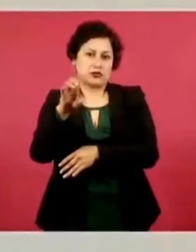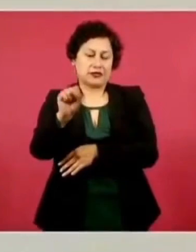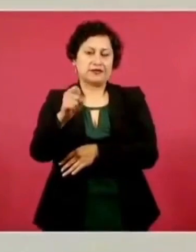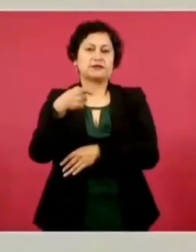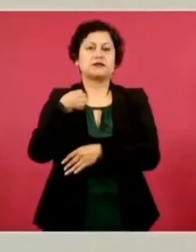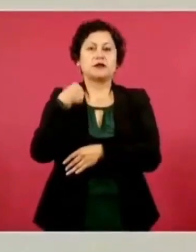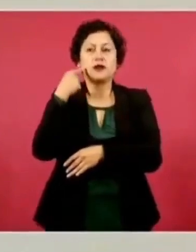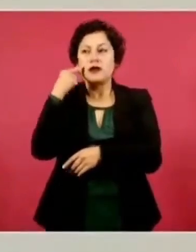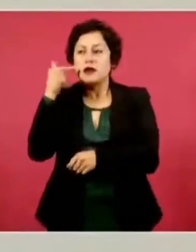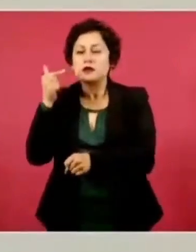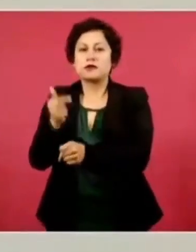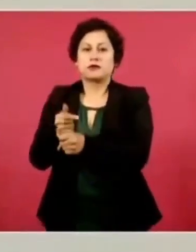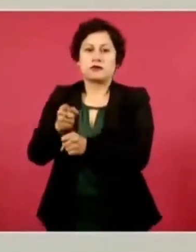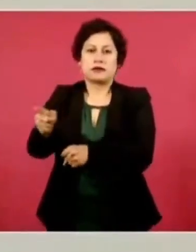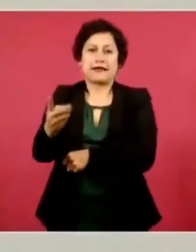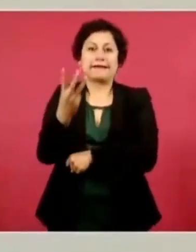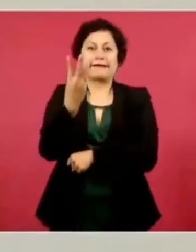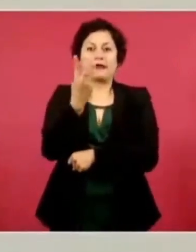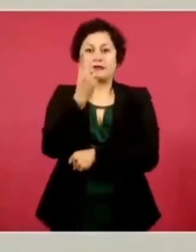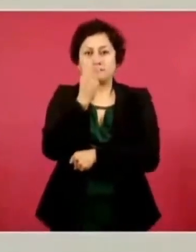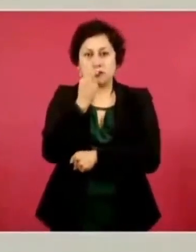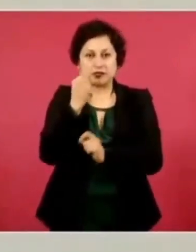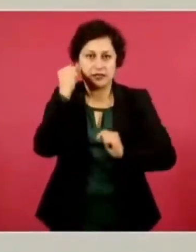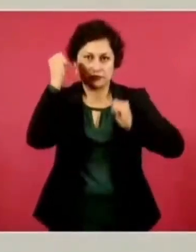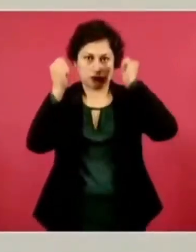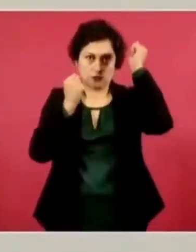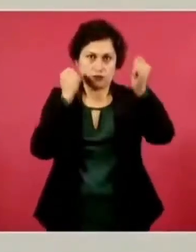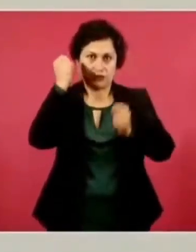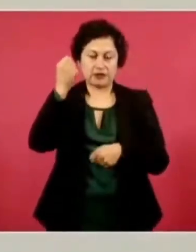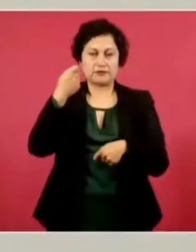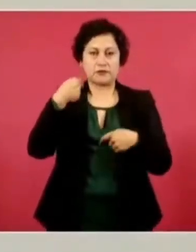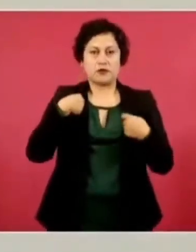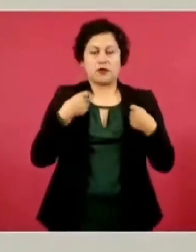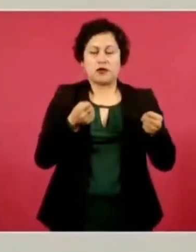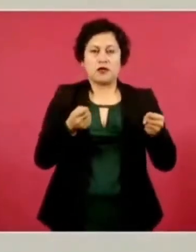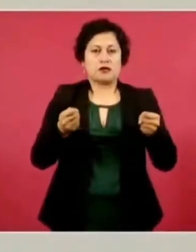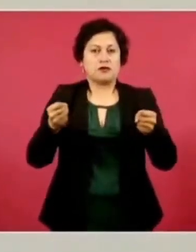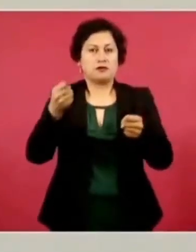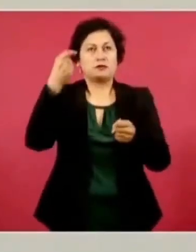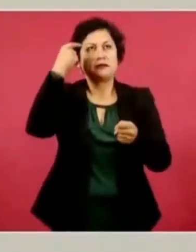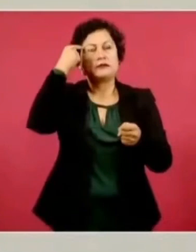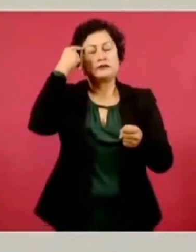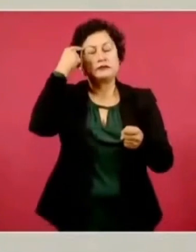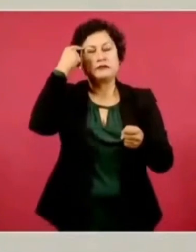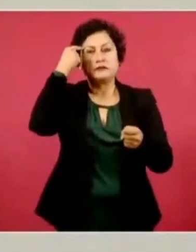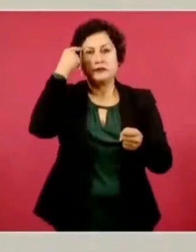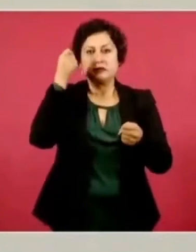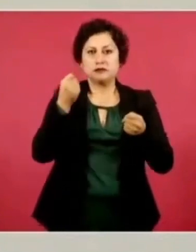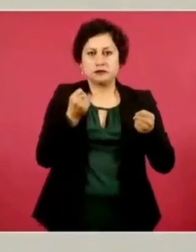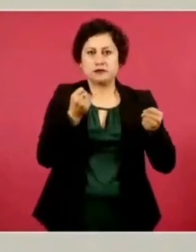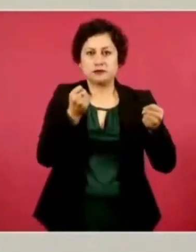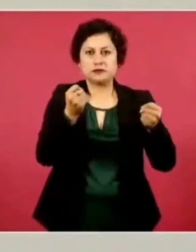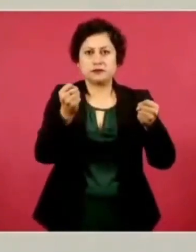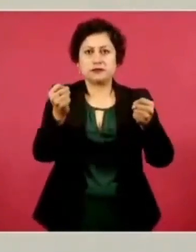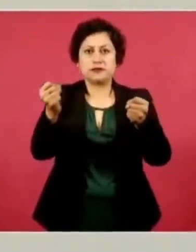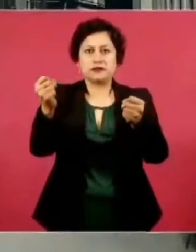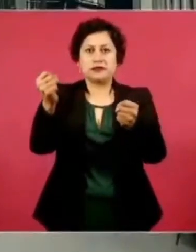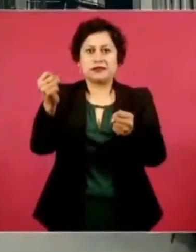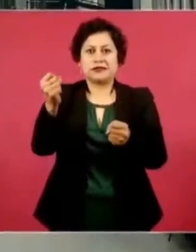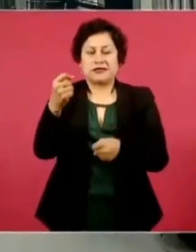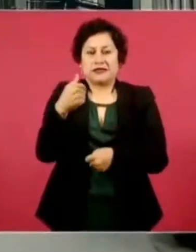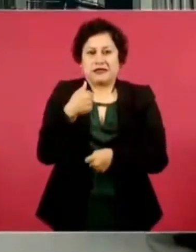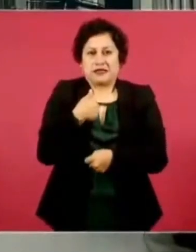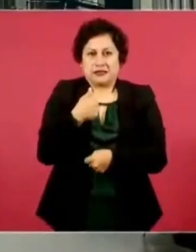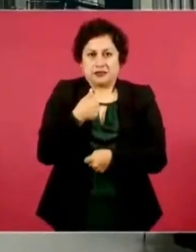turismo. Yo, dentro de toda la presión que traía, yo estaba segura que yo me había bajado de la